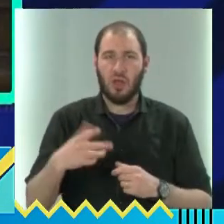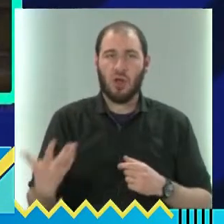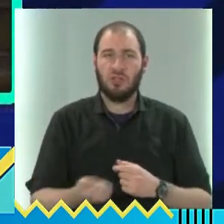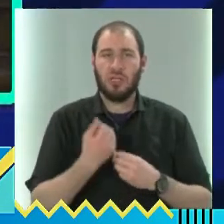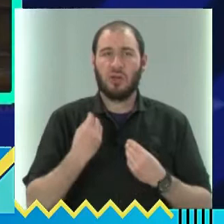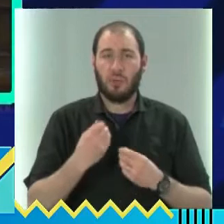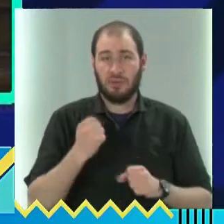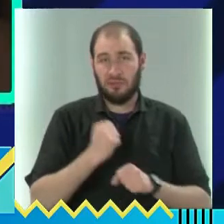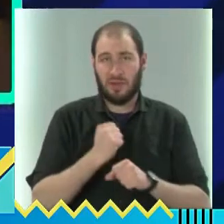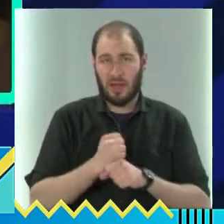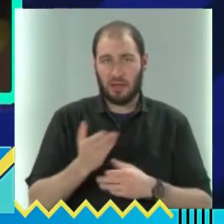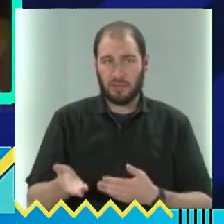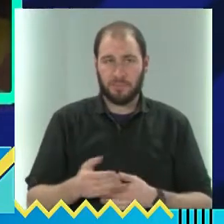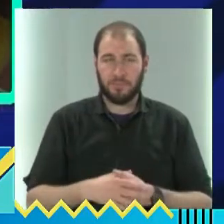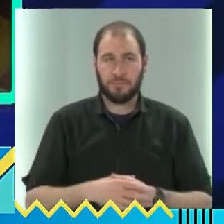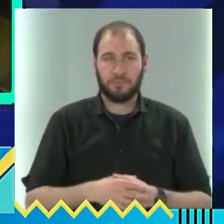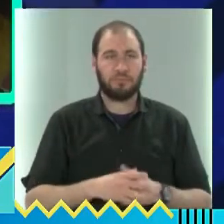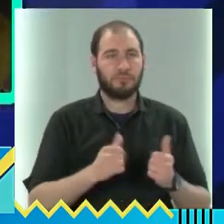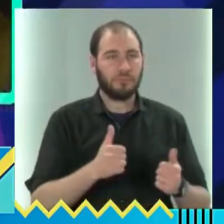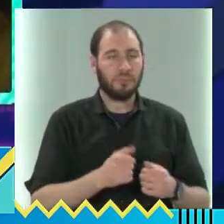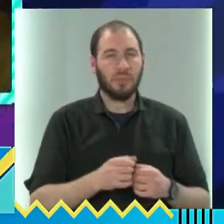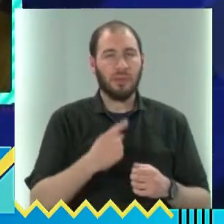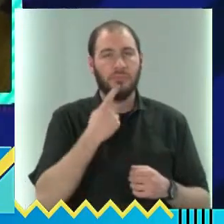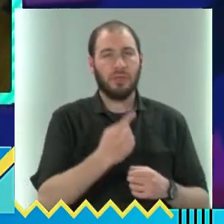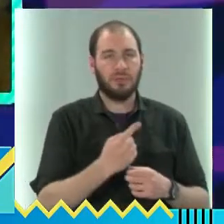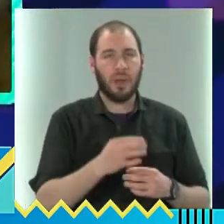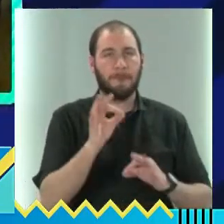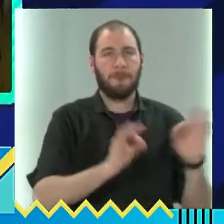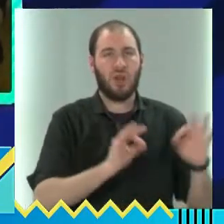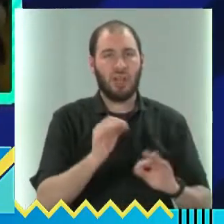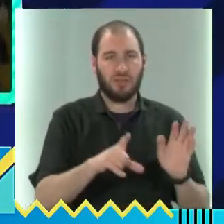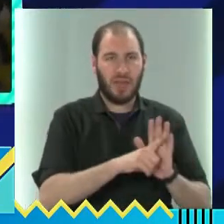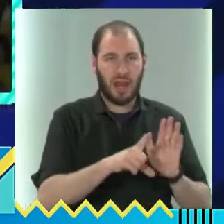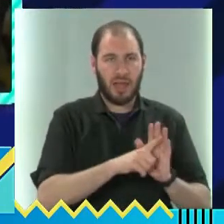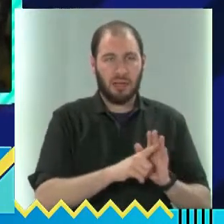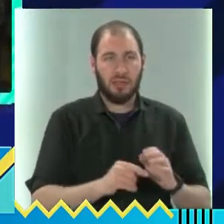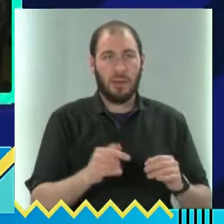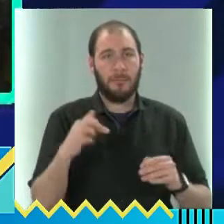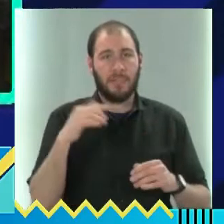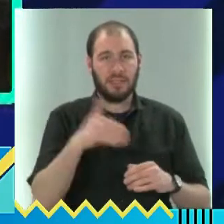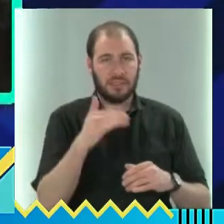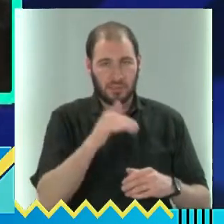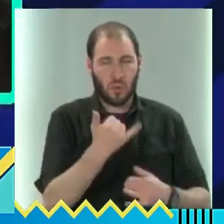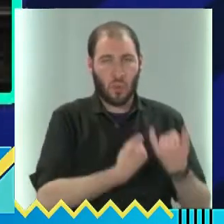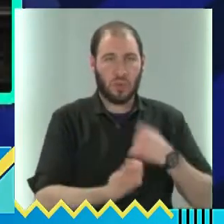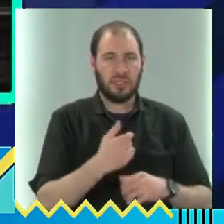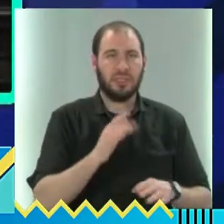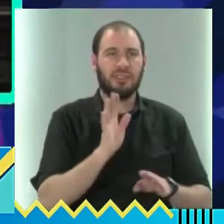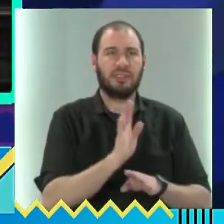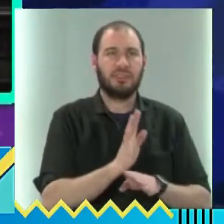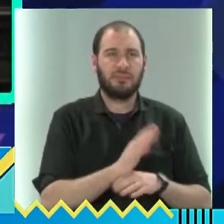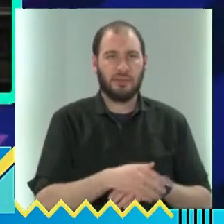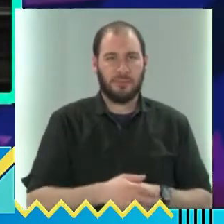logra trabajando. Bien. Héctor, ¿y qué piensa de este proyecto de ley? Ya dio el quórum y nos está explicando que tiene que ver con